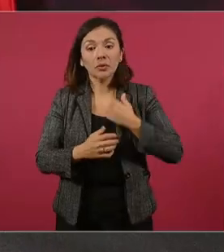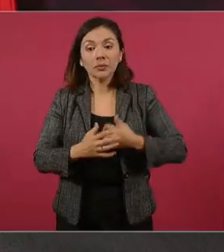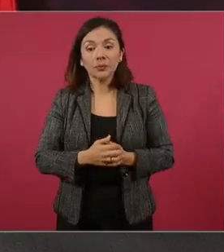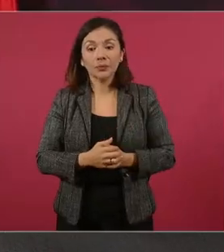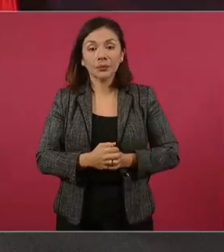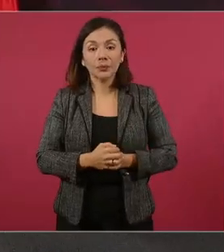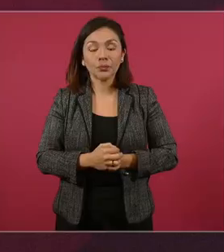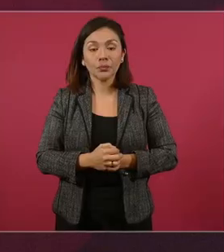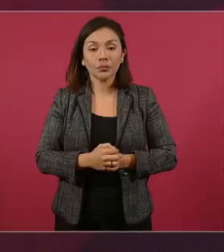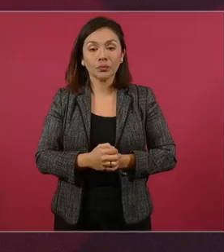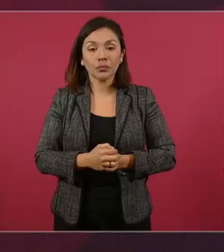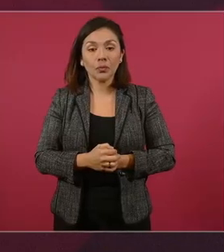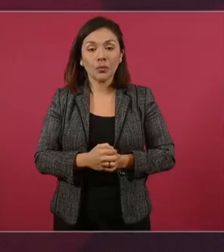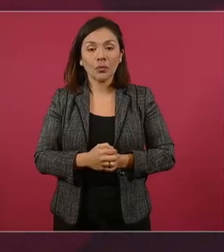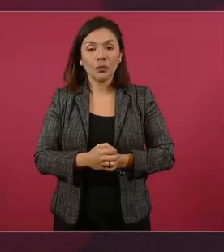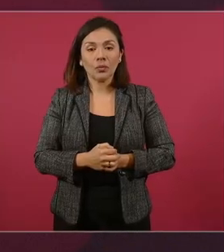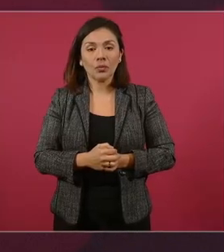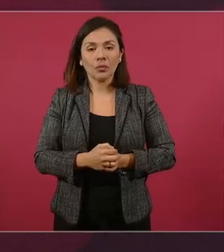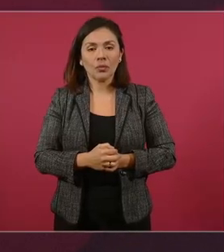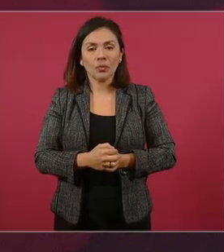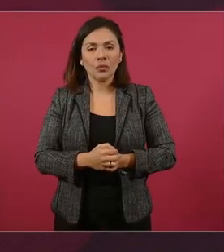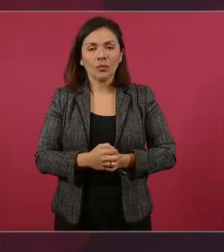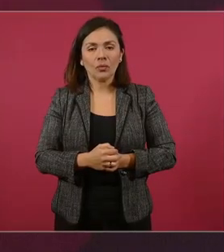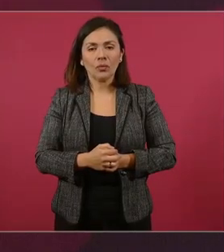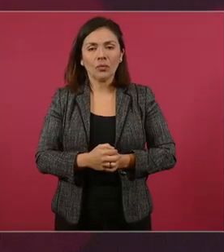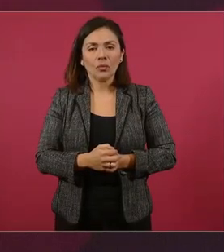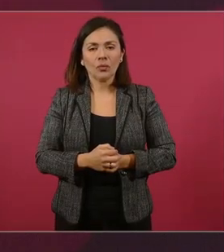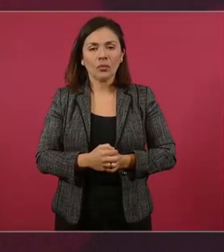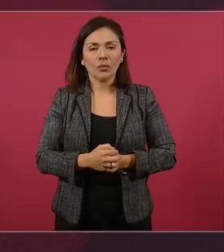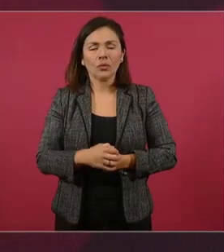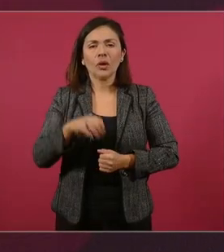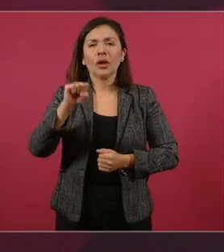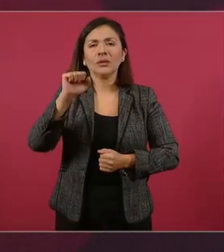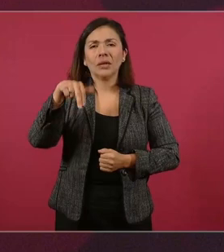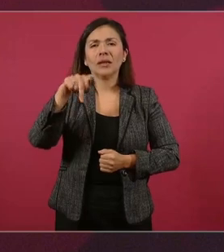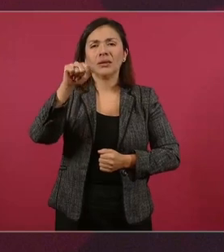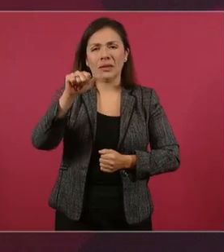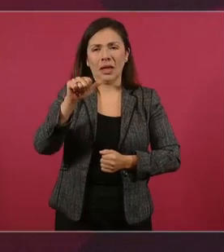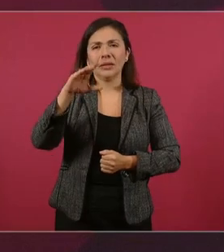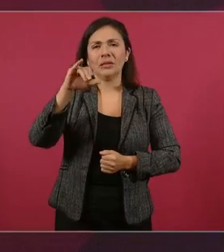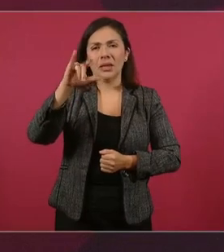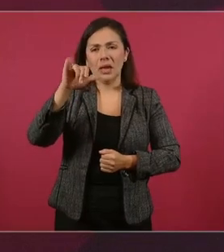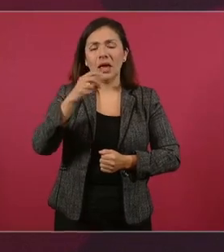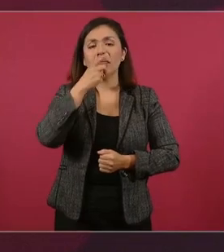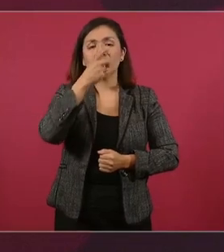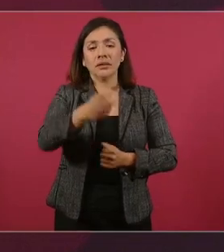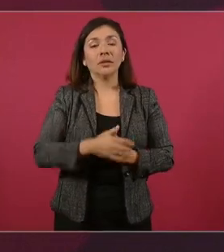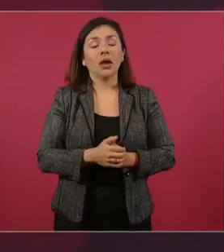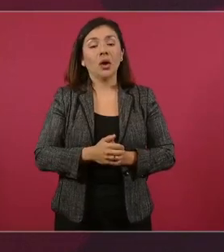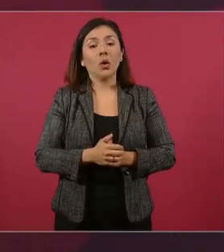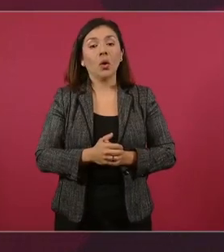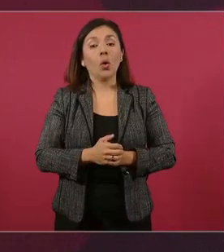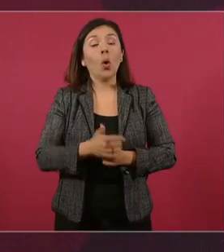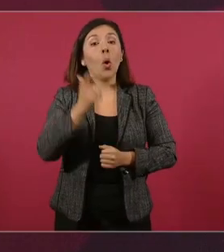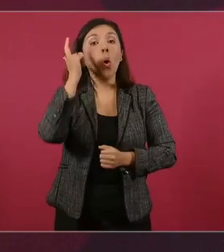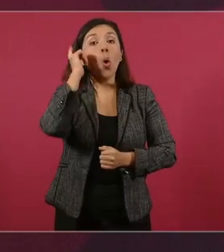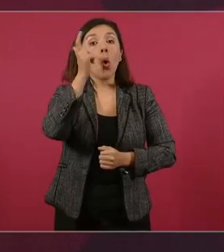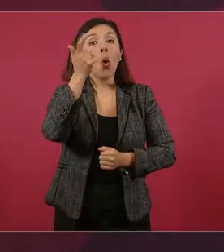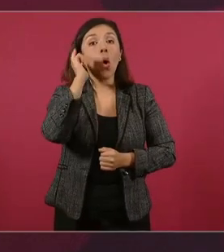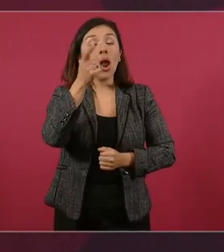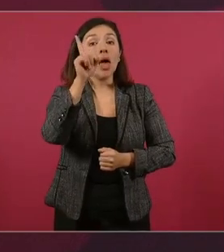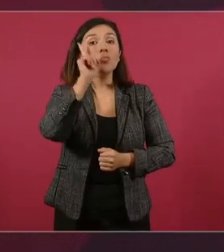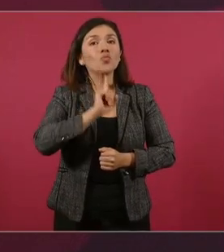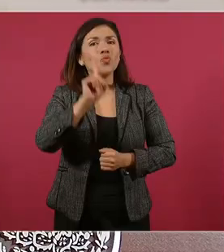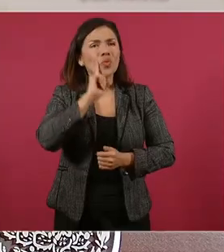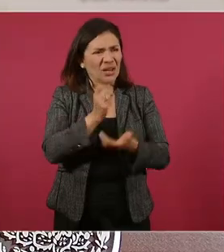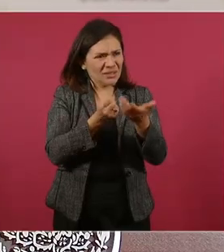a Santa Cilia. Santa Cilia le dice que ojalá y salgan las muchachas